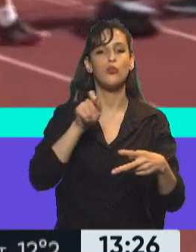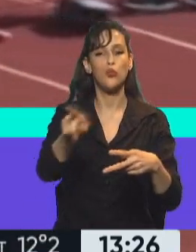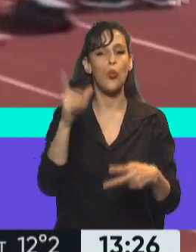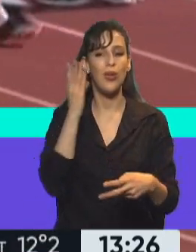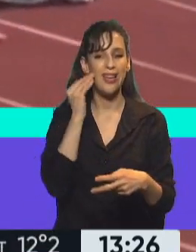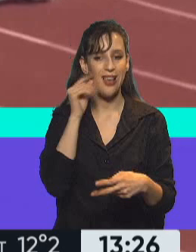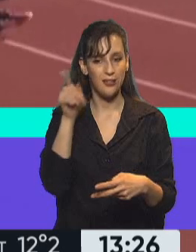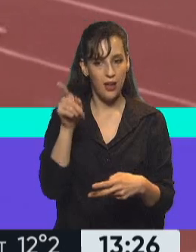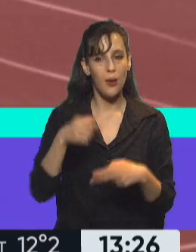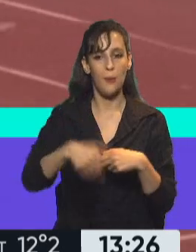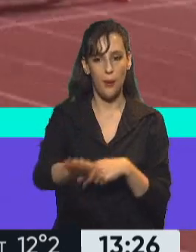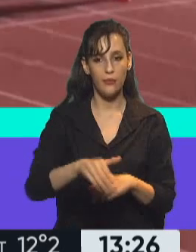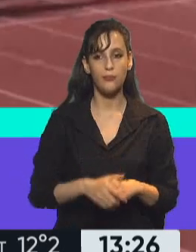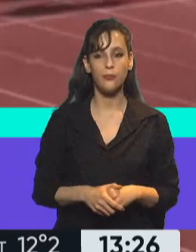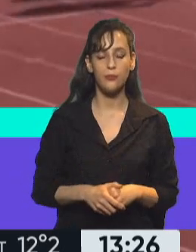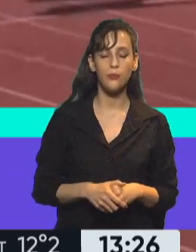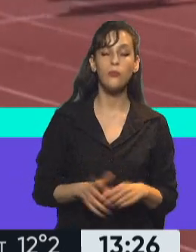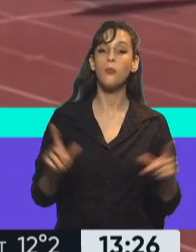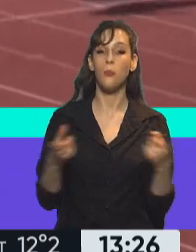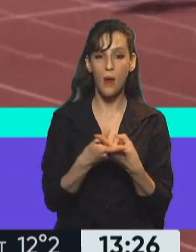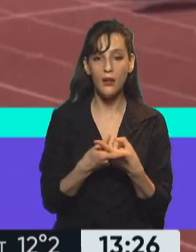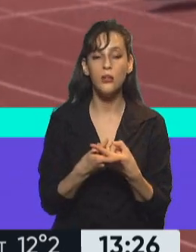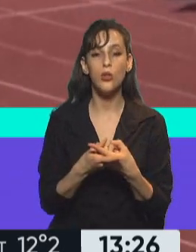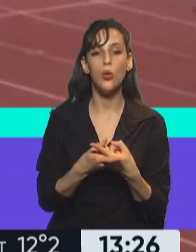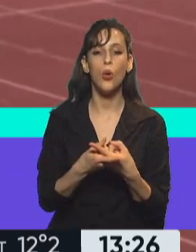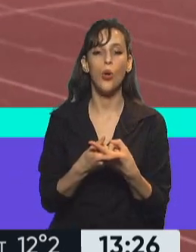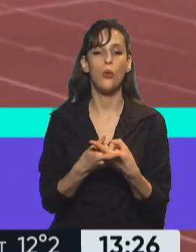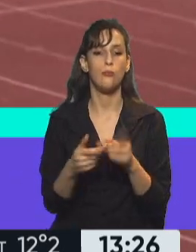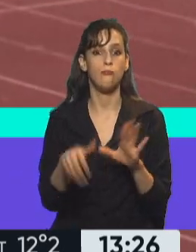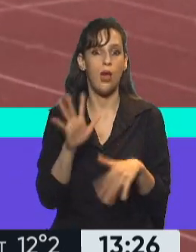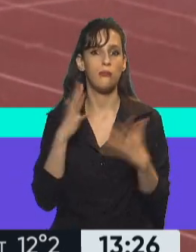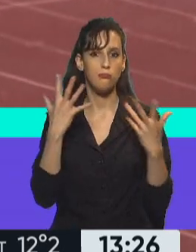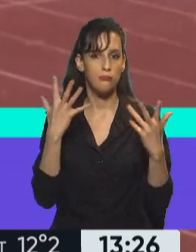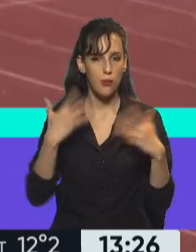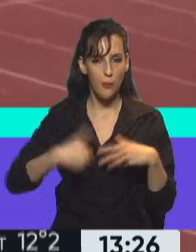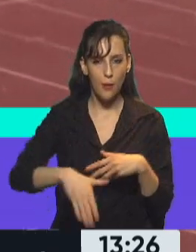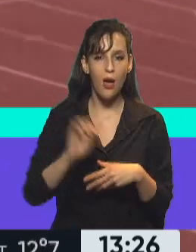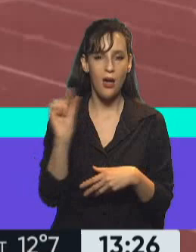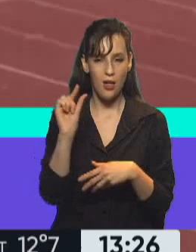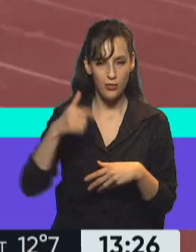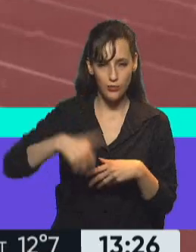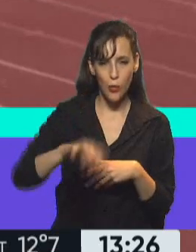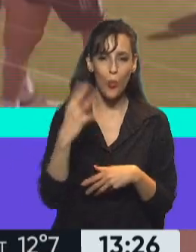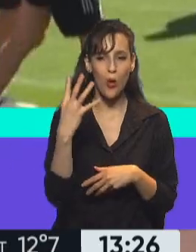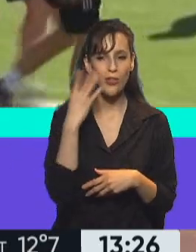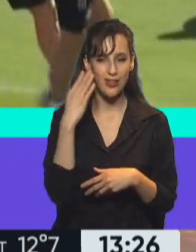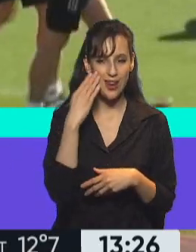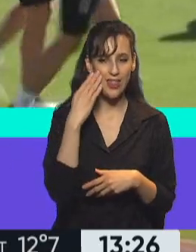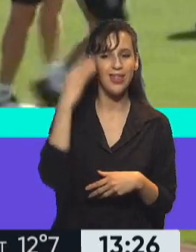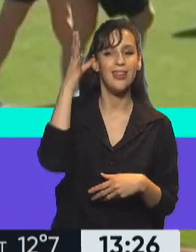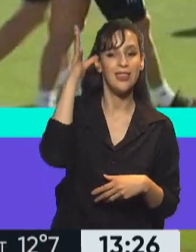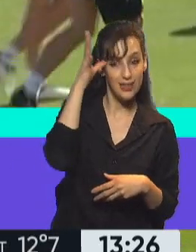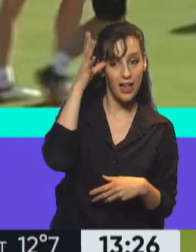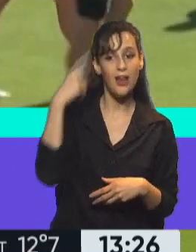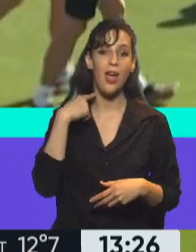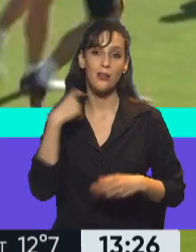van a jugar en Wembley. Bueno, el partido más atractivo es el que van a jugar dentro de un rato, a las 4 de la tarde, Italia y España. El